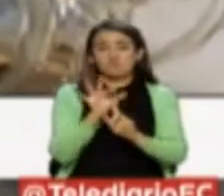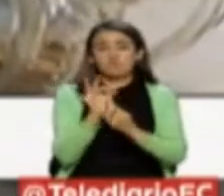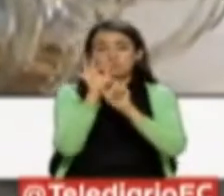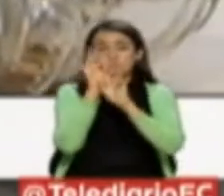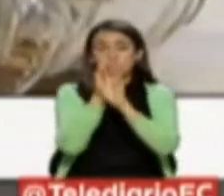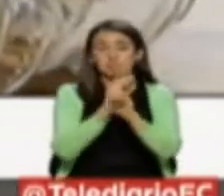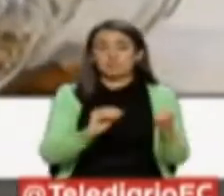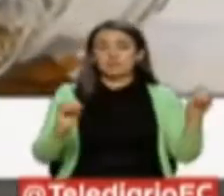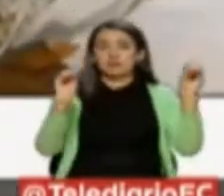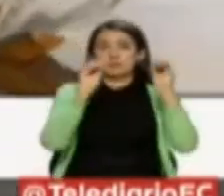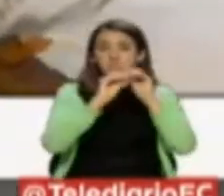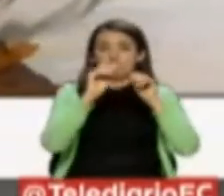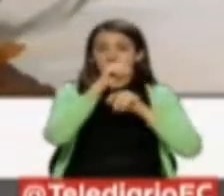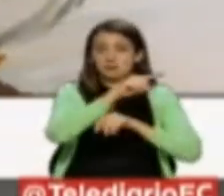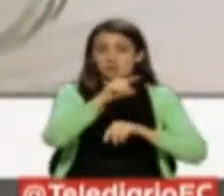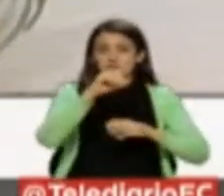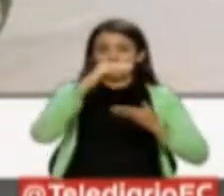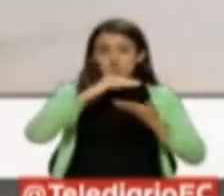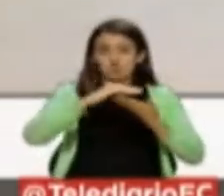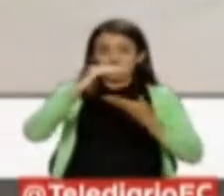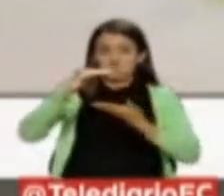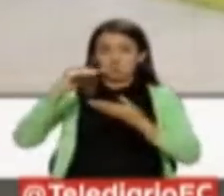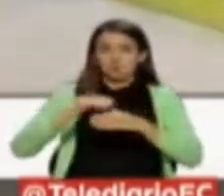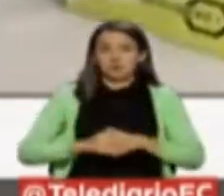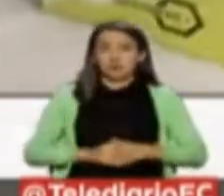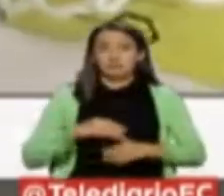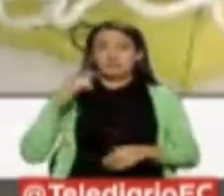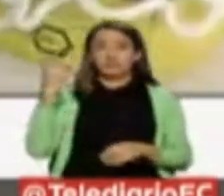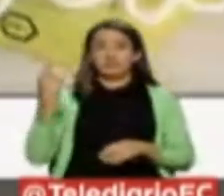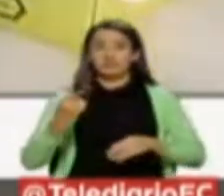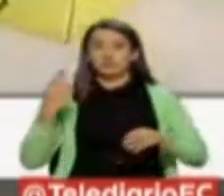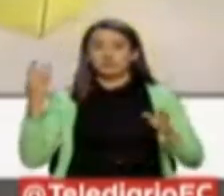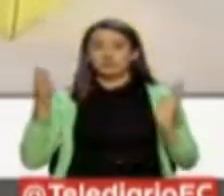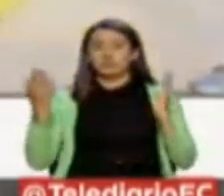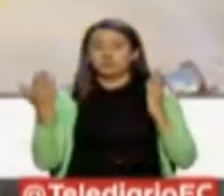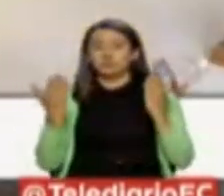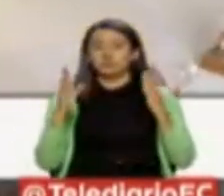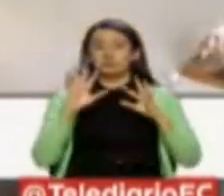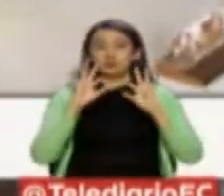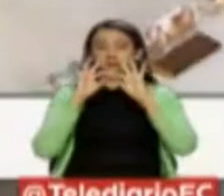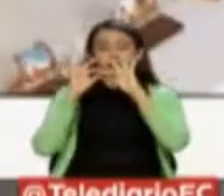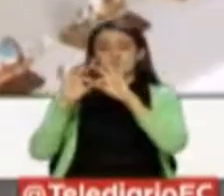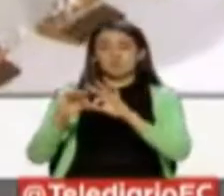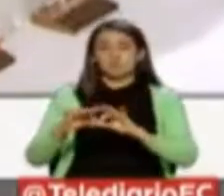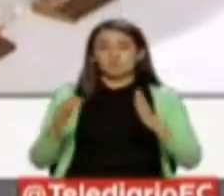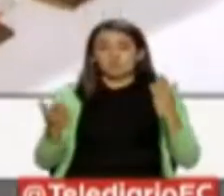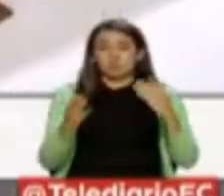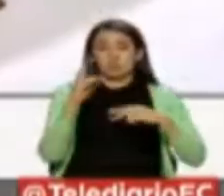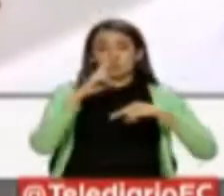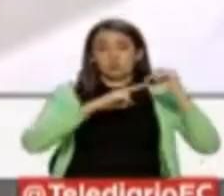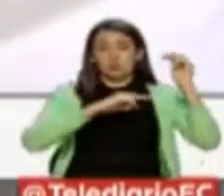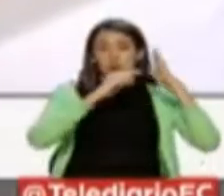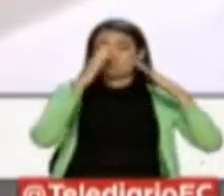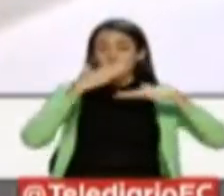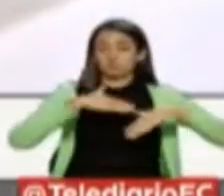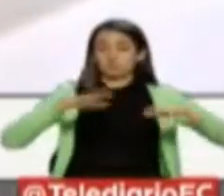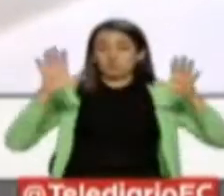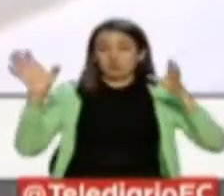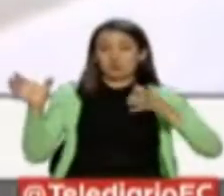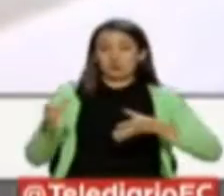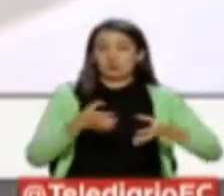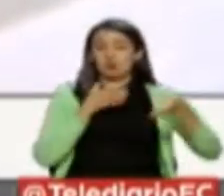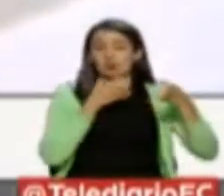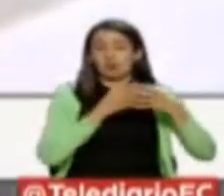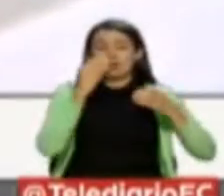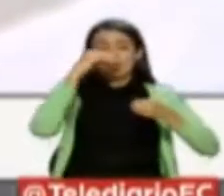más difícil que hacer un barco, esos cuadritos pequeños. Solo el hecho de armarle el caballete ya es un trabajo de arte, sí. Peor